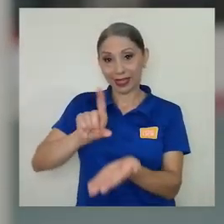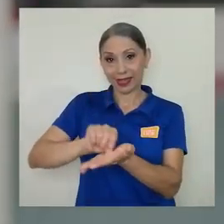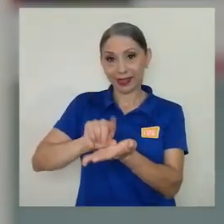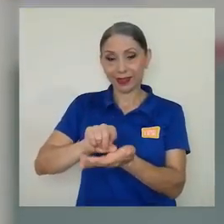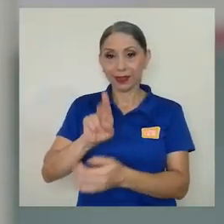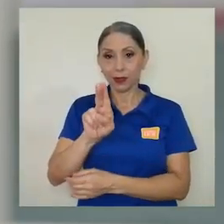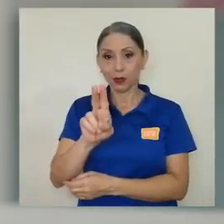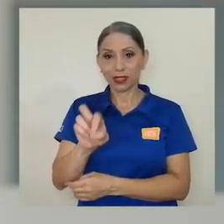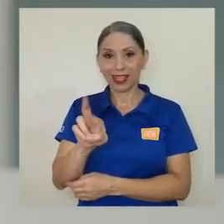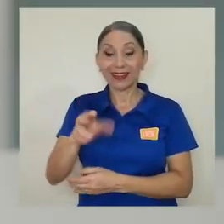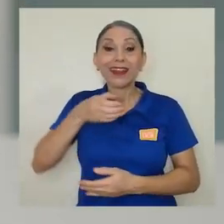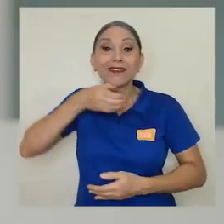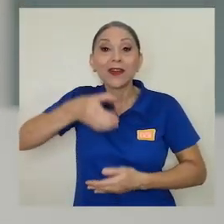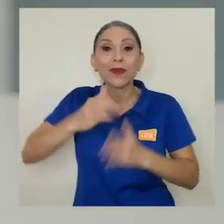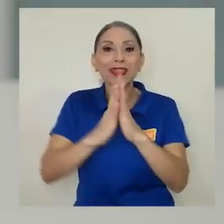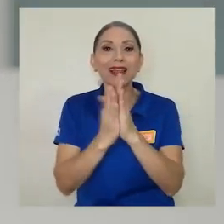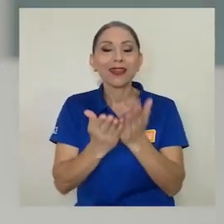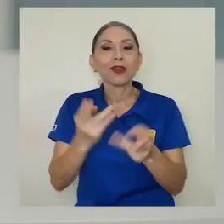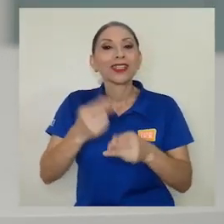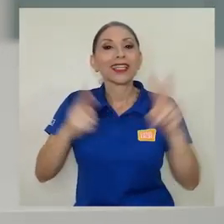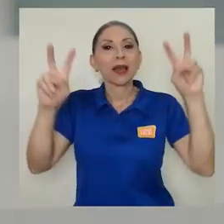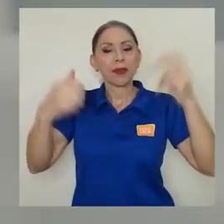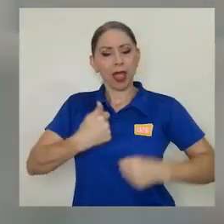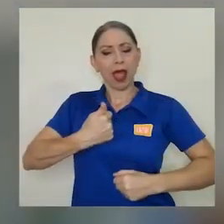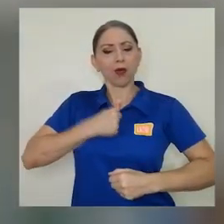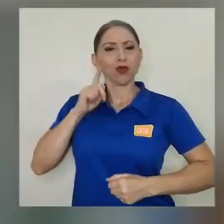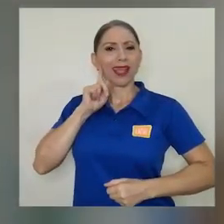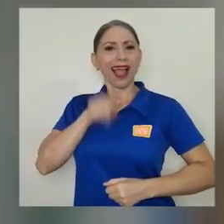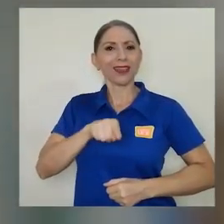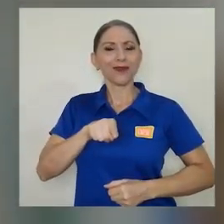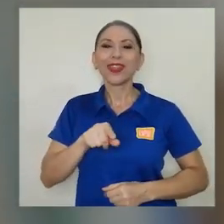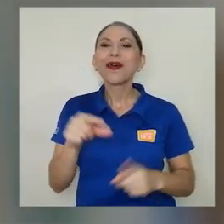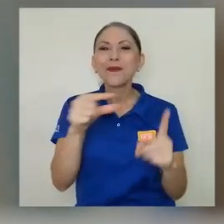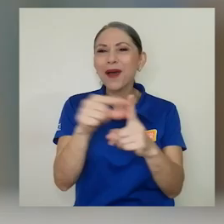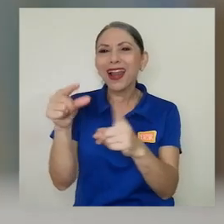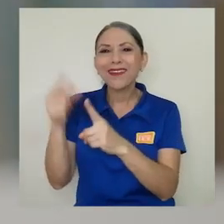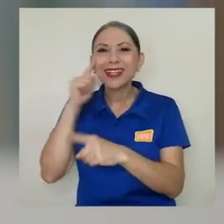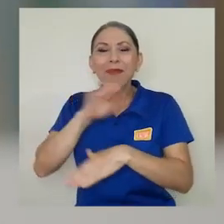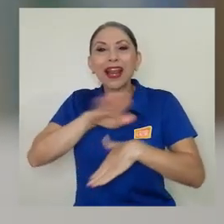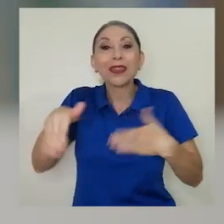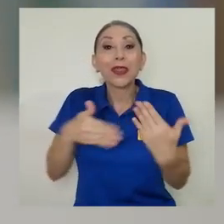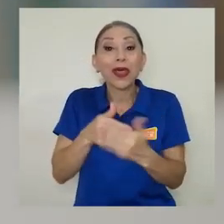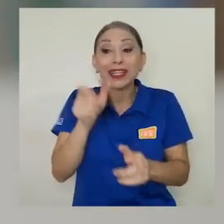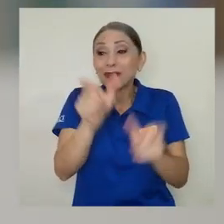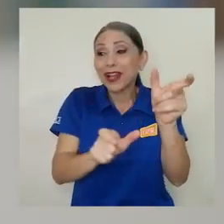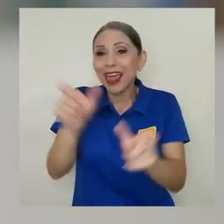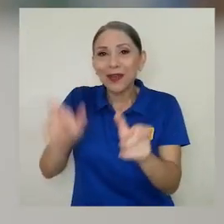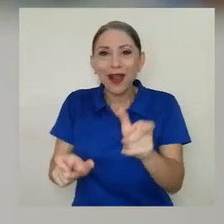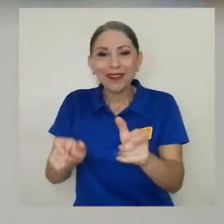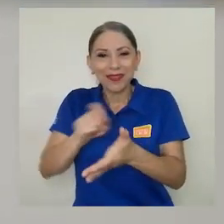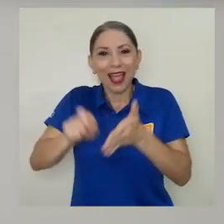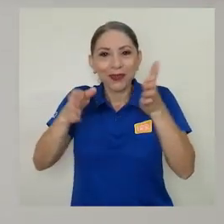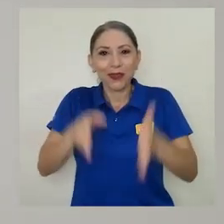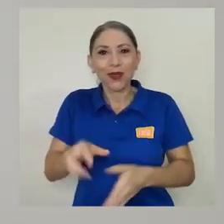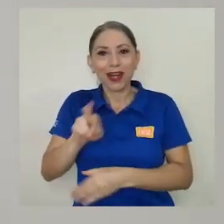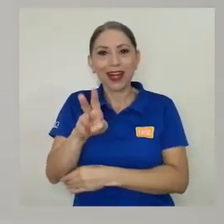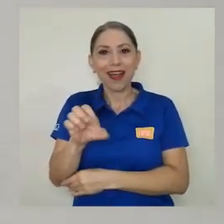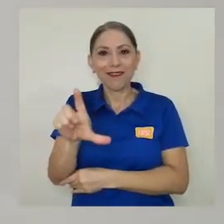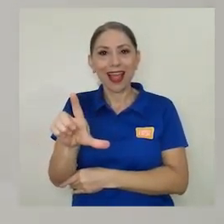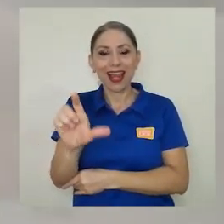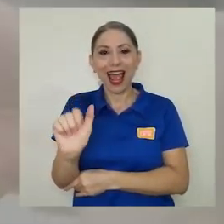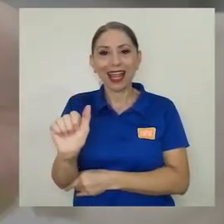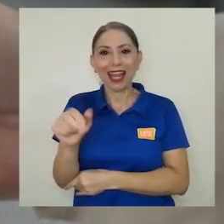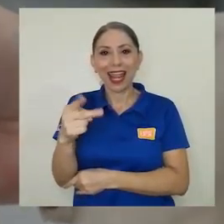La editorial UCR le recomienda el libro Autoengaño, Palabras para todos y sobre cada cual, del autor Rafael Ángel